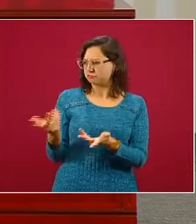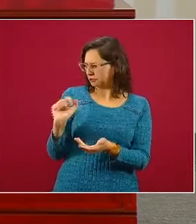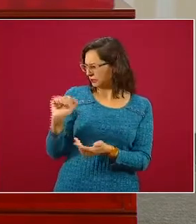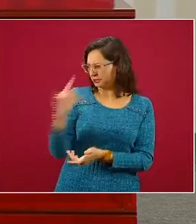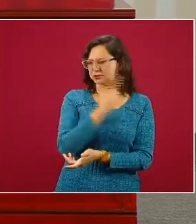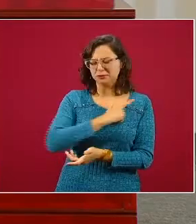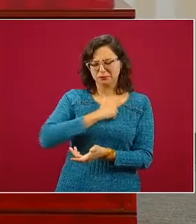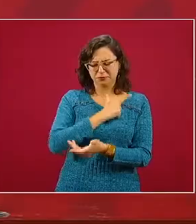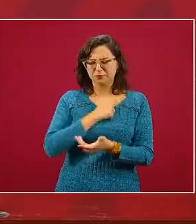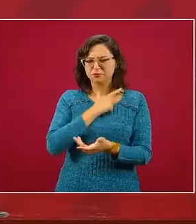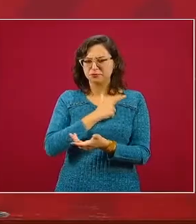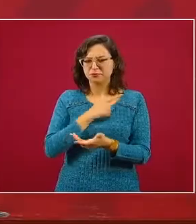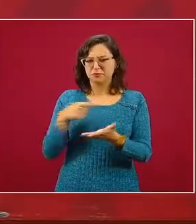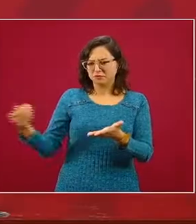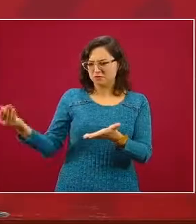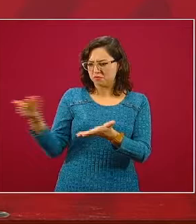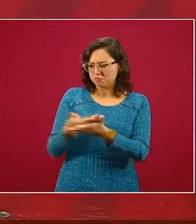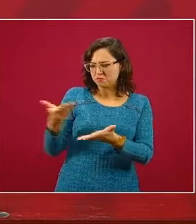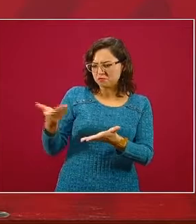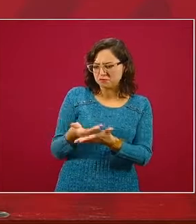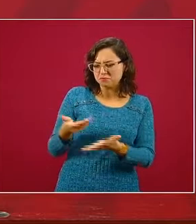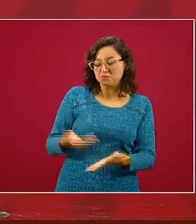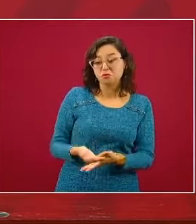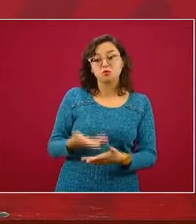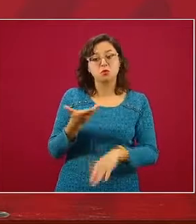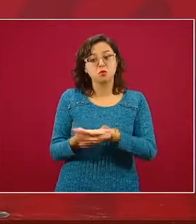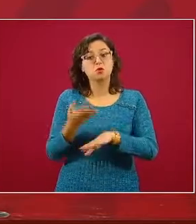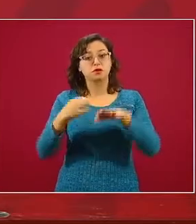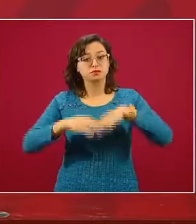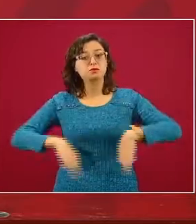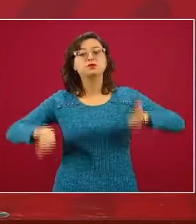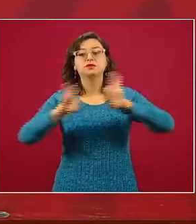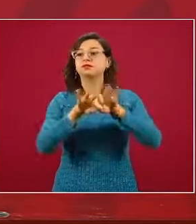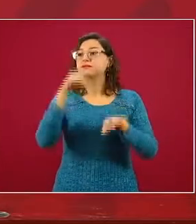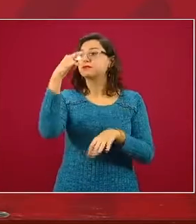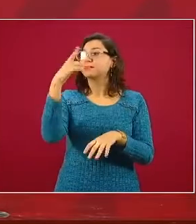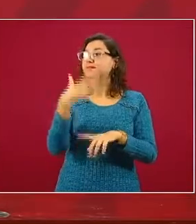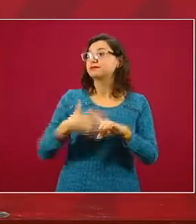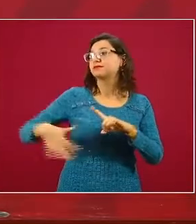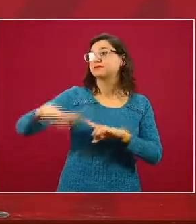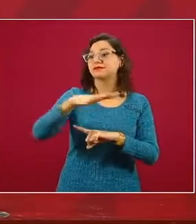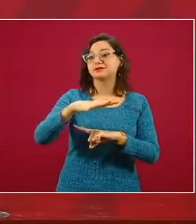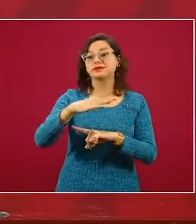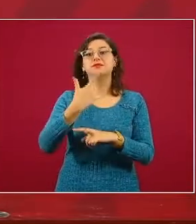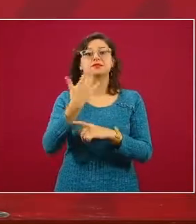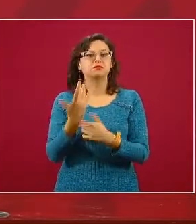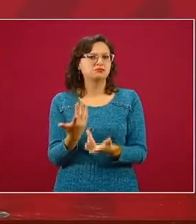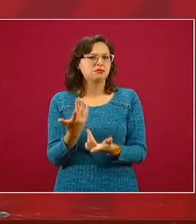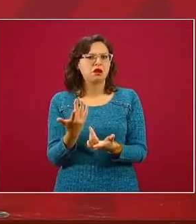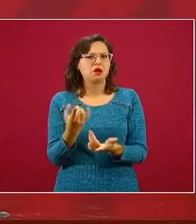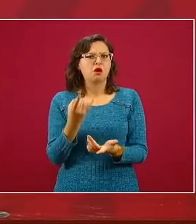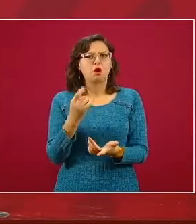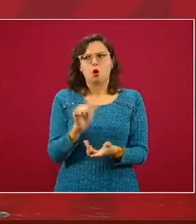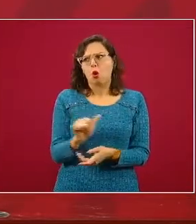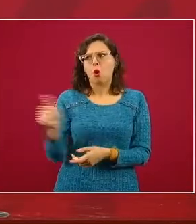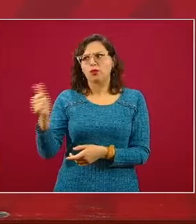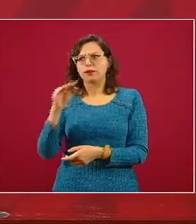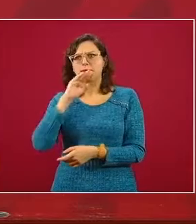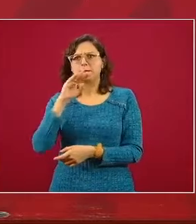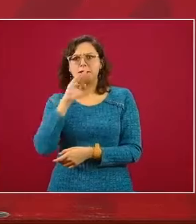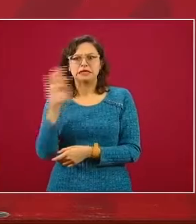enorme gusto, porque son preguntas que consideramos muy útiles para la sociedad, no solamente para otras madres que